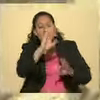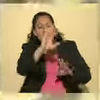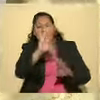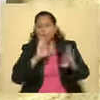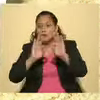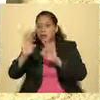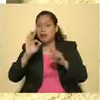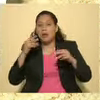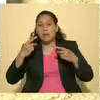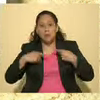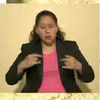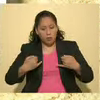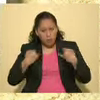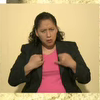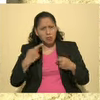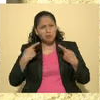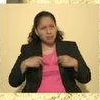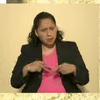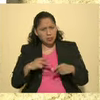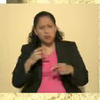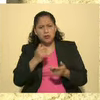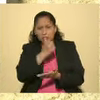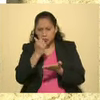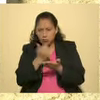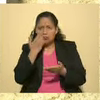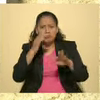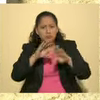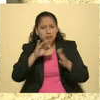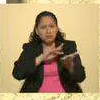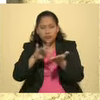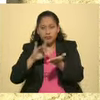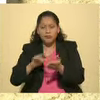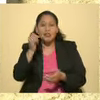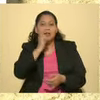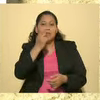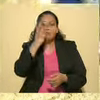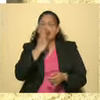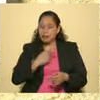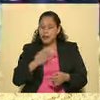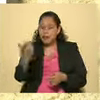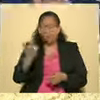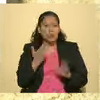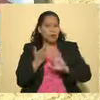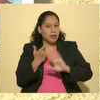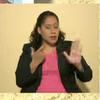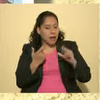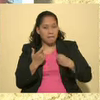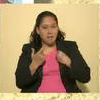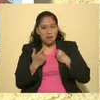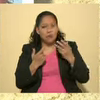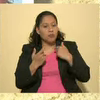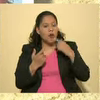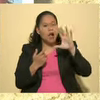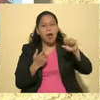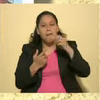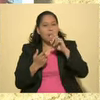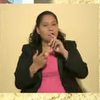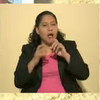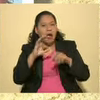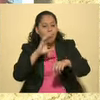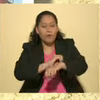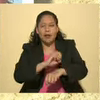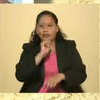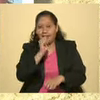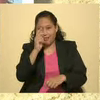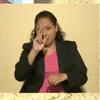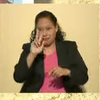joven, gente comprometida con esta ciudad. A todo el mundo nos decían, a mí denme un sueldo que me permita vivir y les prometo que no muerdo. ¿Estamos de acuerdo? Sí. O